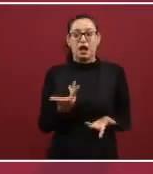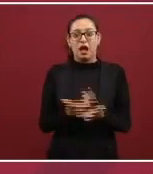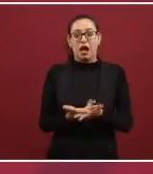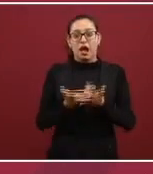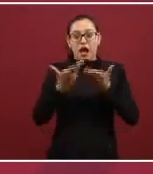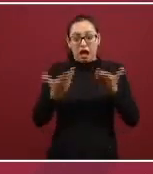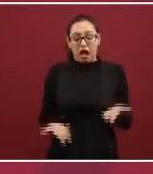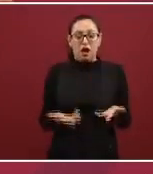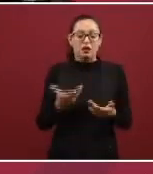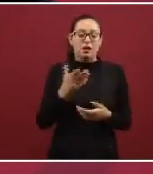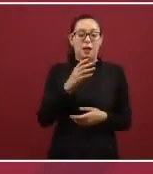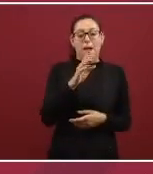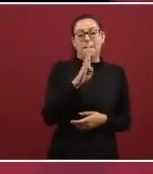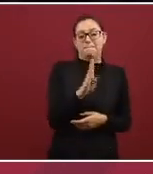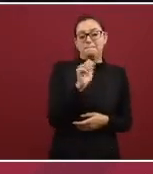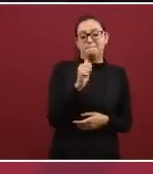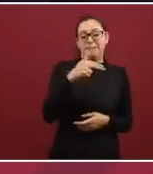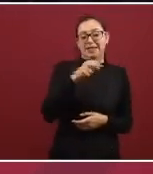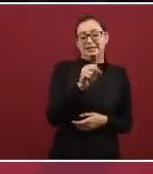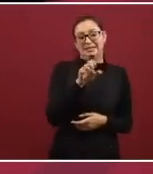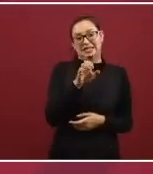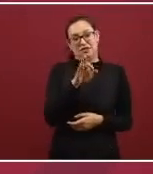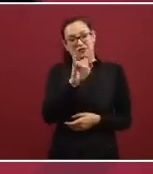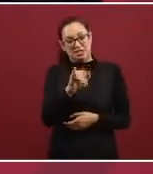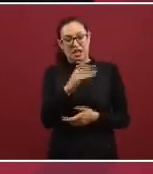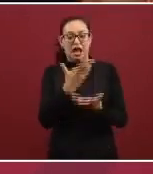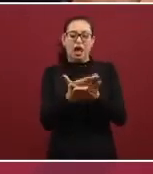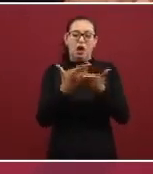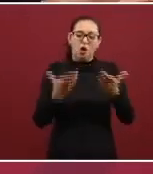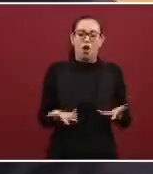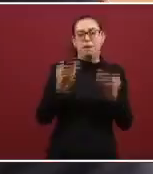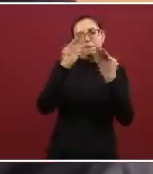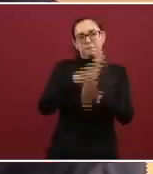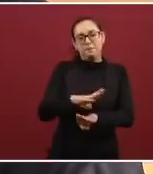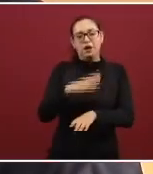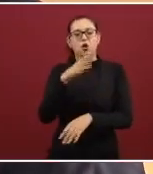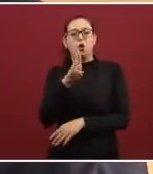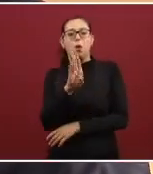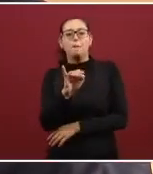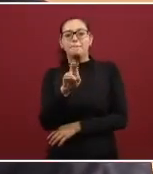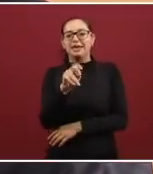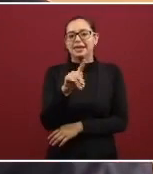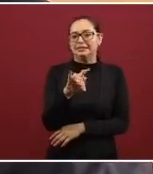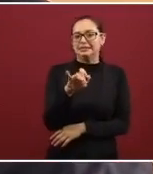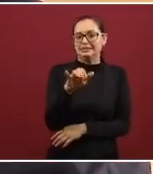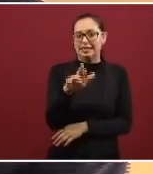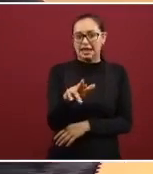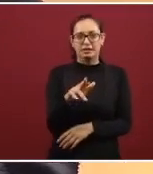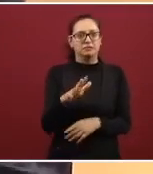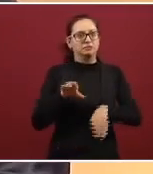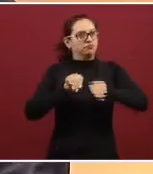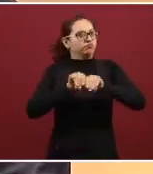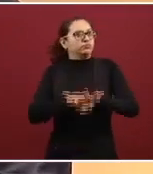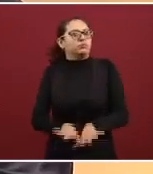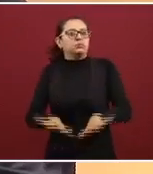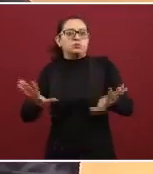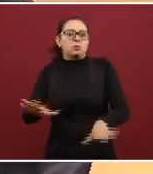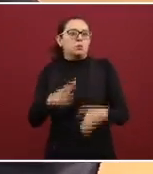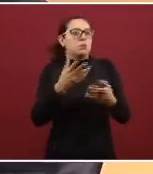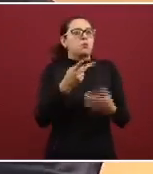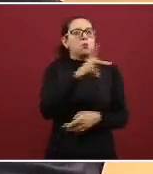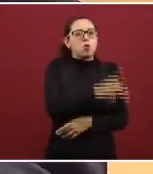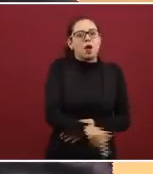Banco del Bienestar se extienda y tenga sucursales en todos los pueblos, para que el adulto